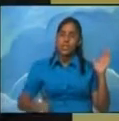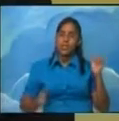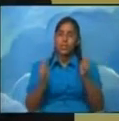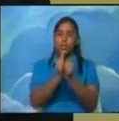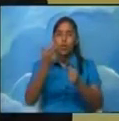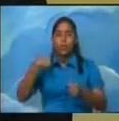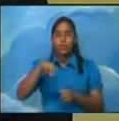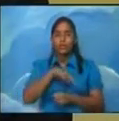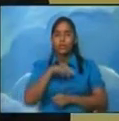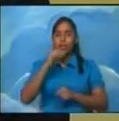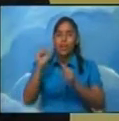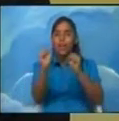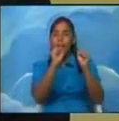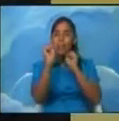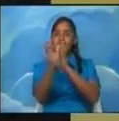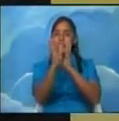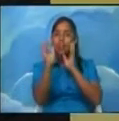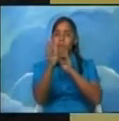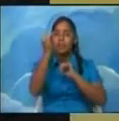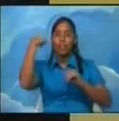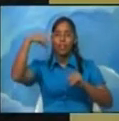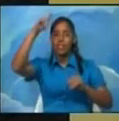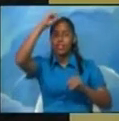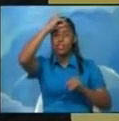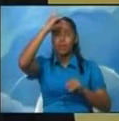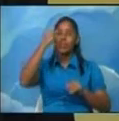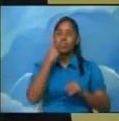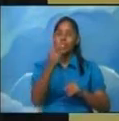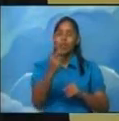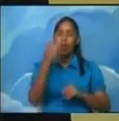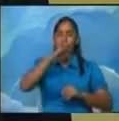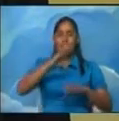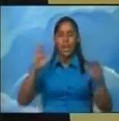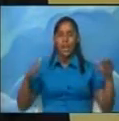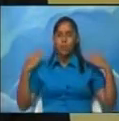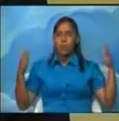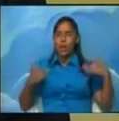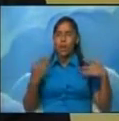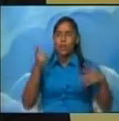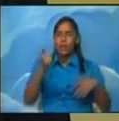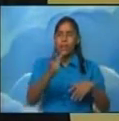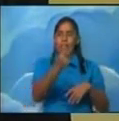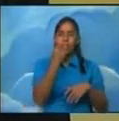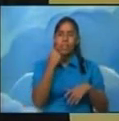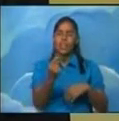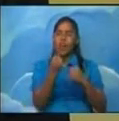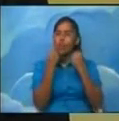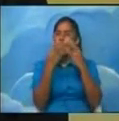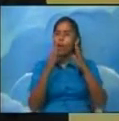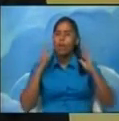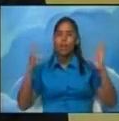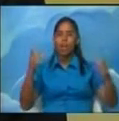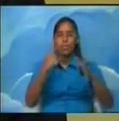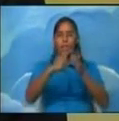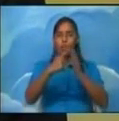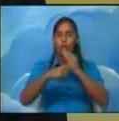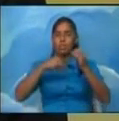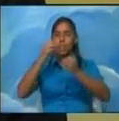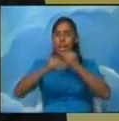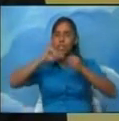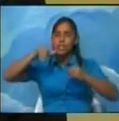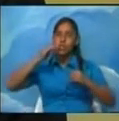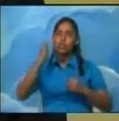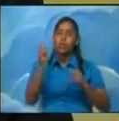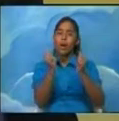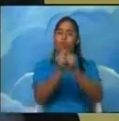nosotros. El salmista David decía: estaremos alegres. La gente dirá: cuán grandes cosas ha hecho Jehová